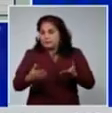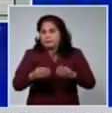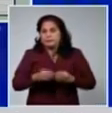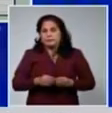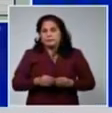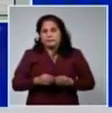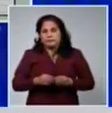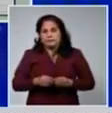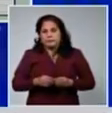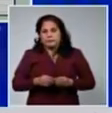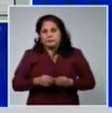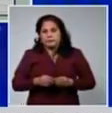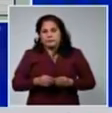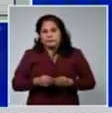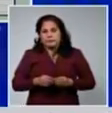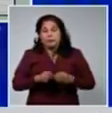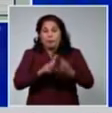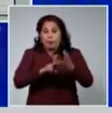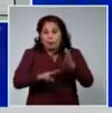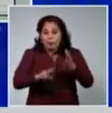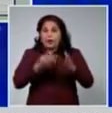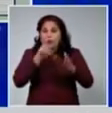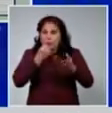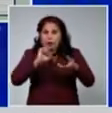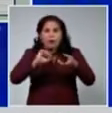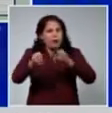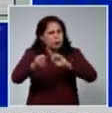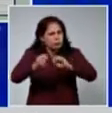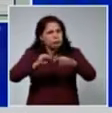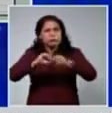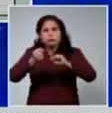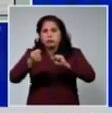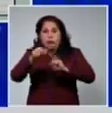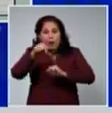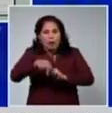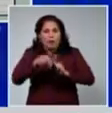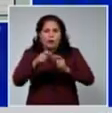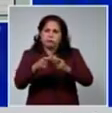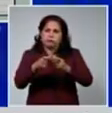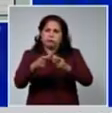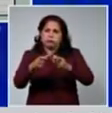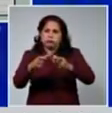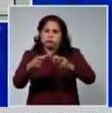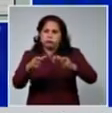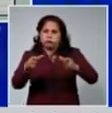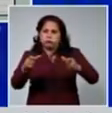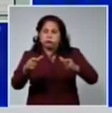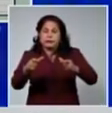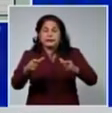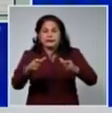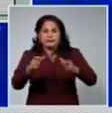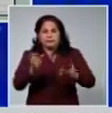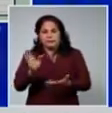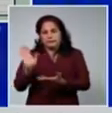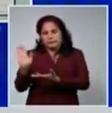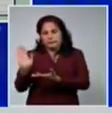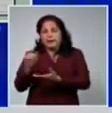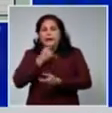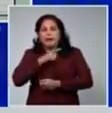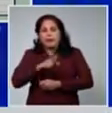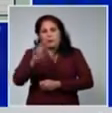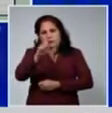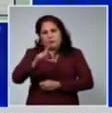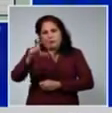determinado elevaron contra el quinto año incrementales ahí tienen todas sacan a ver